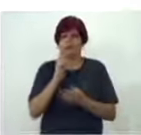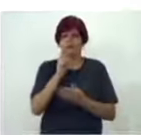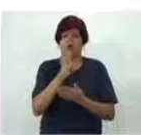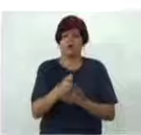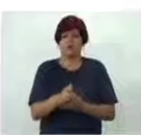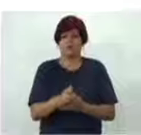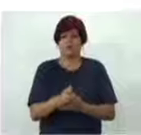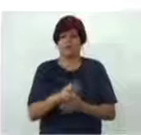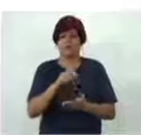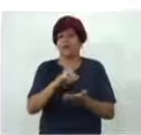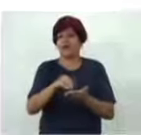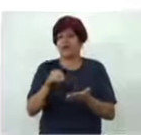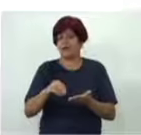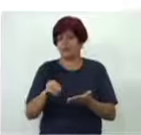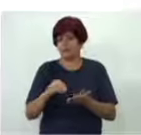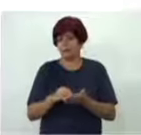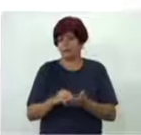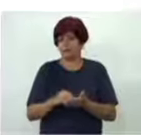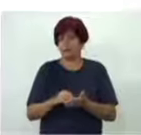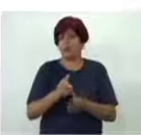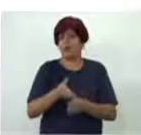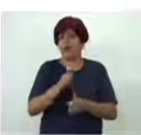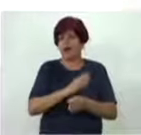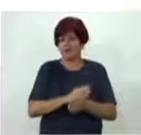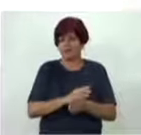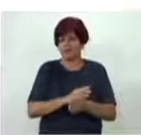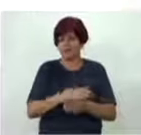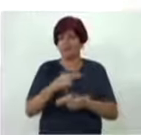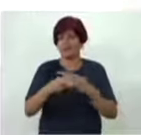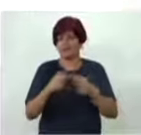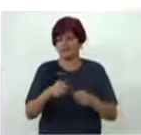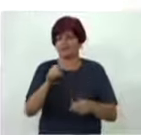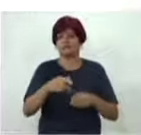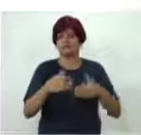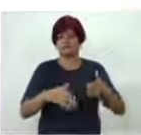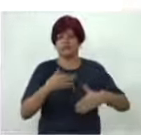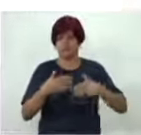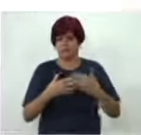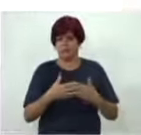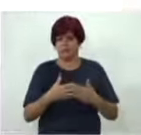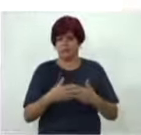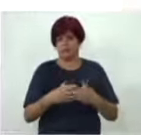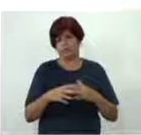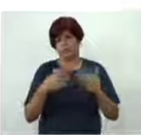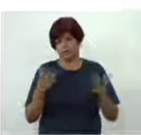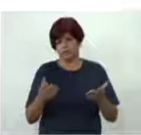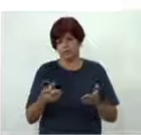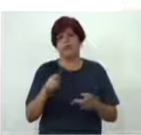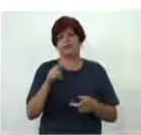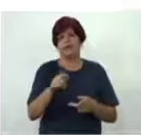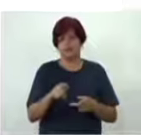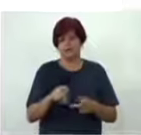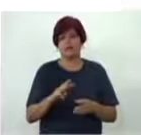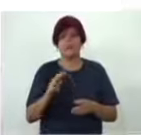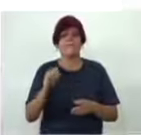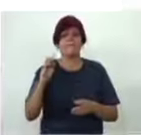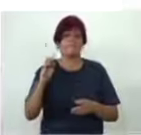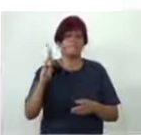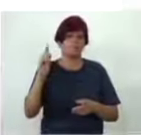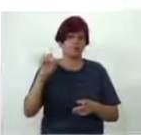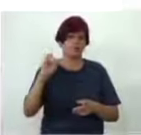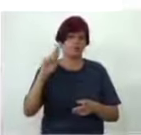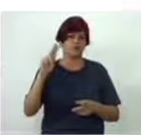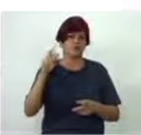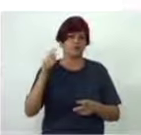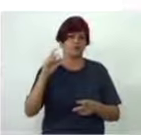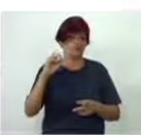es el momento previo a la ejecución de la actividad, donde tiene lugar la motivación inicial. Es lo que tienen